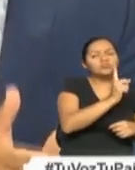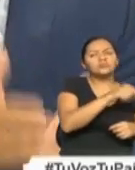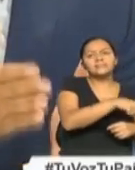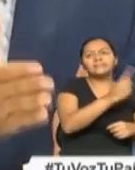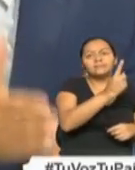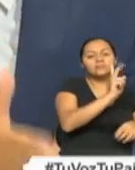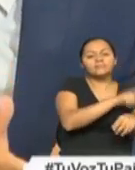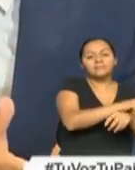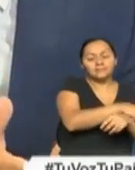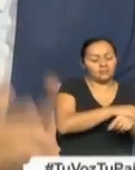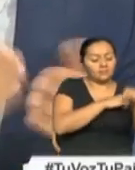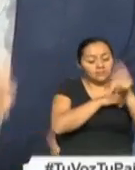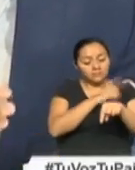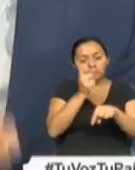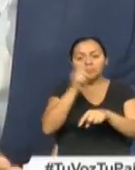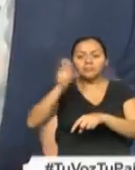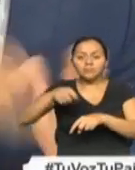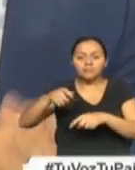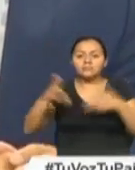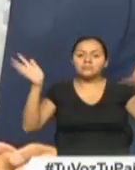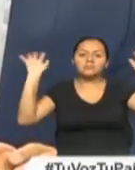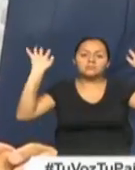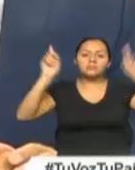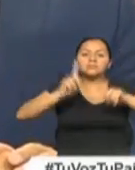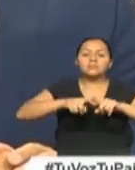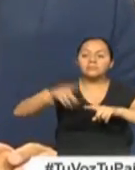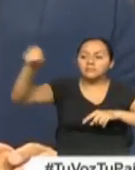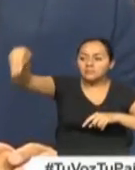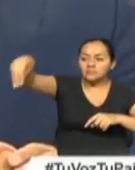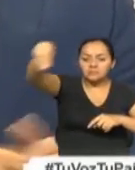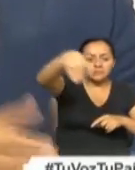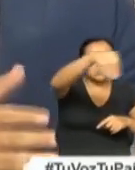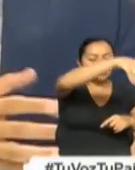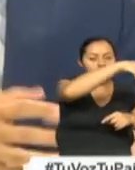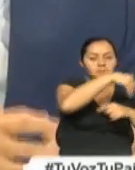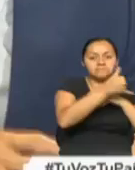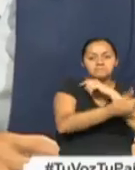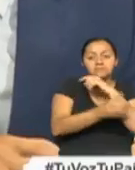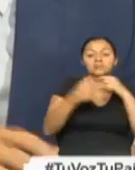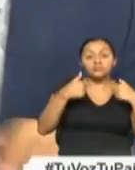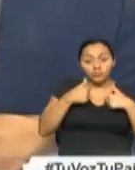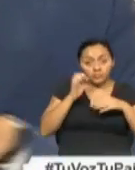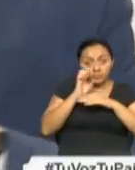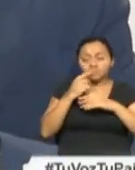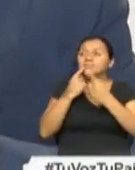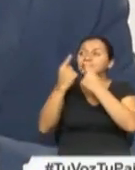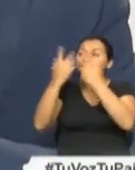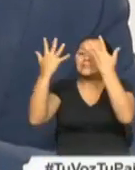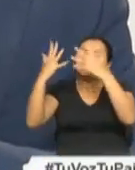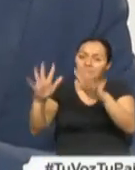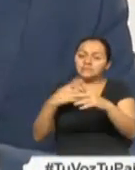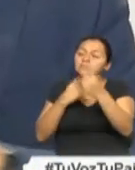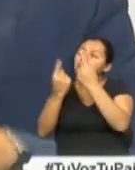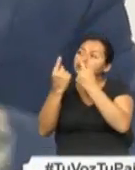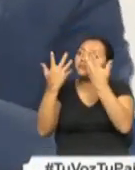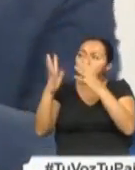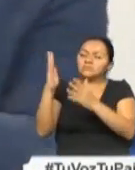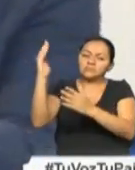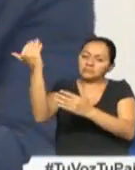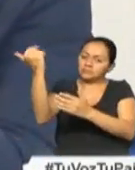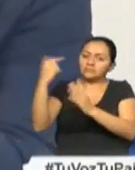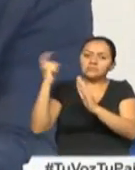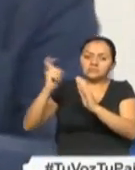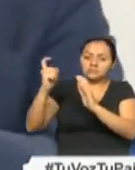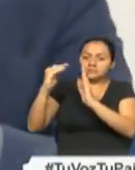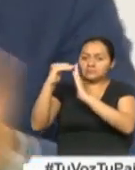con Odebrecht, para llegar a un acuerdo y que den la lista de los implicados en este caso, con la Fiscalía, pero tiene que aprobarlo la Procuraduría. No es que